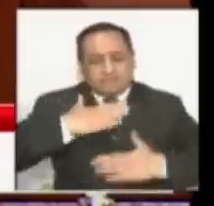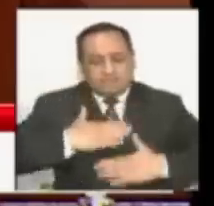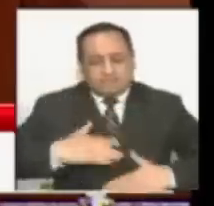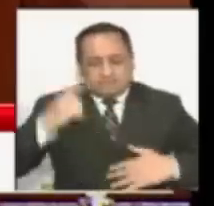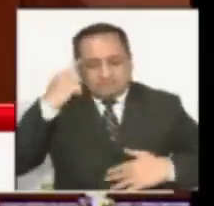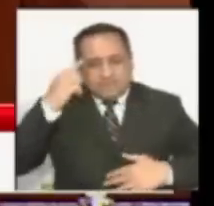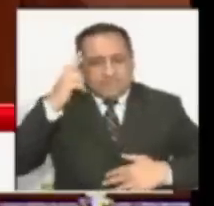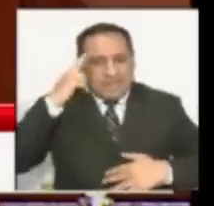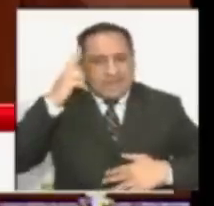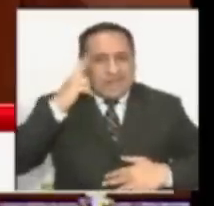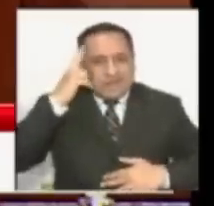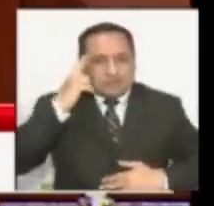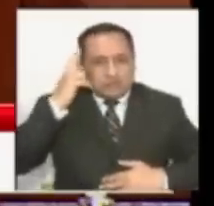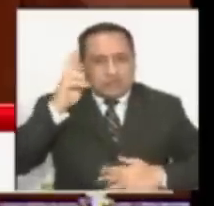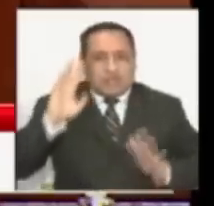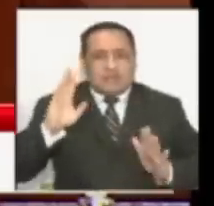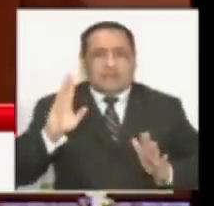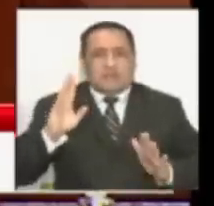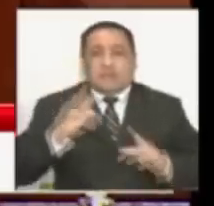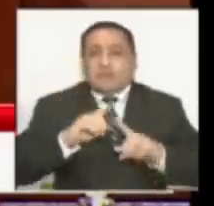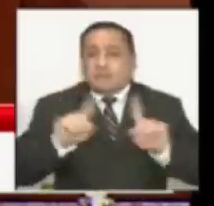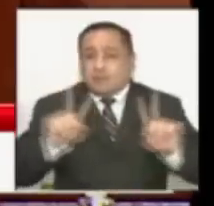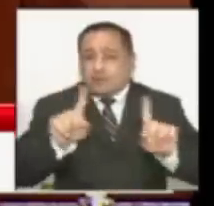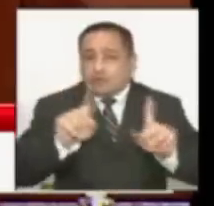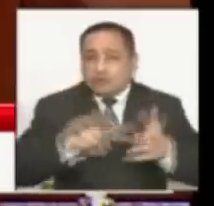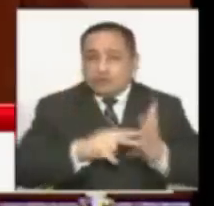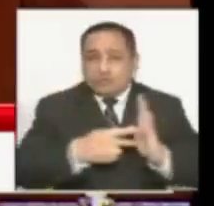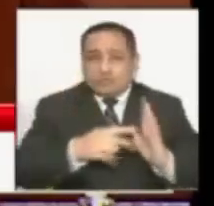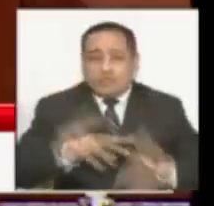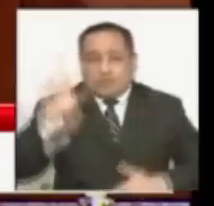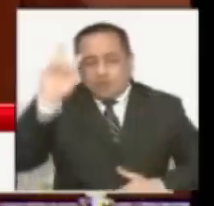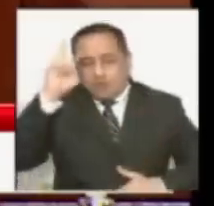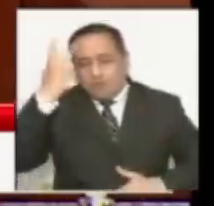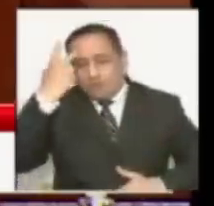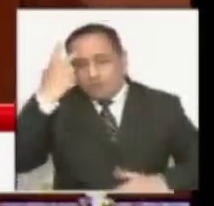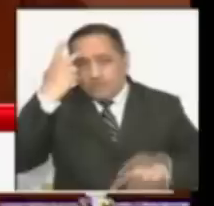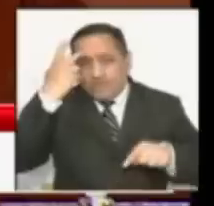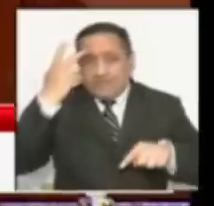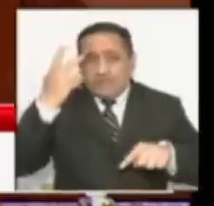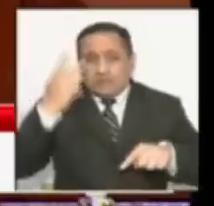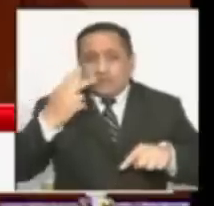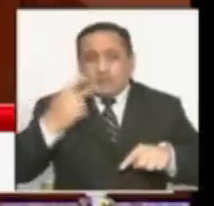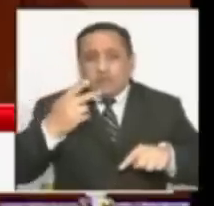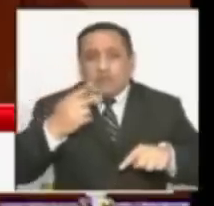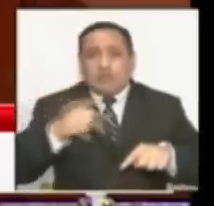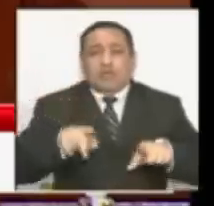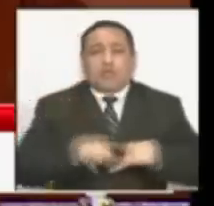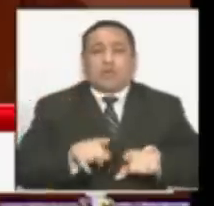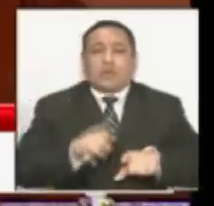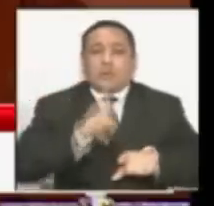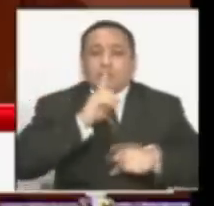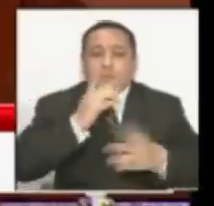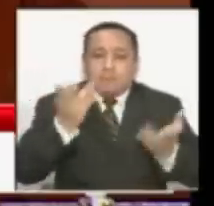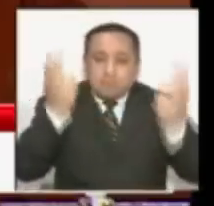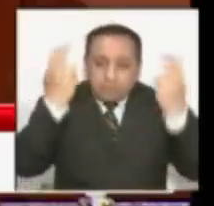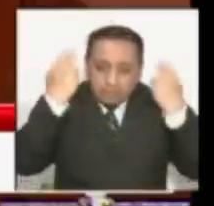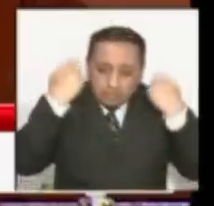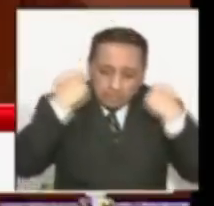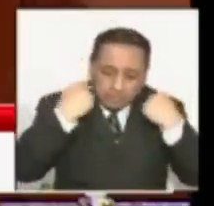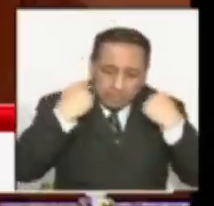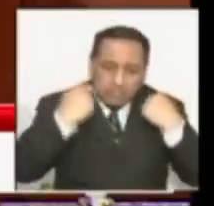ecuanimidad. Pero no confundamos esto, por favor, con pasividad,